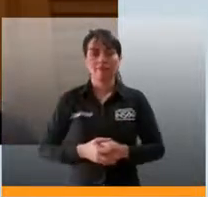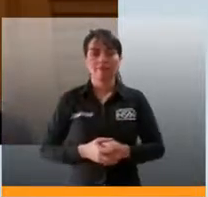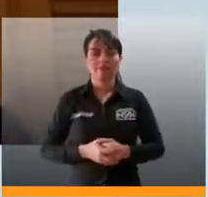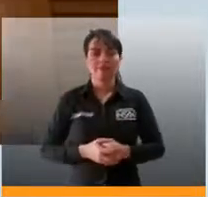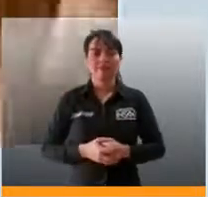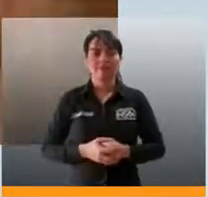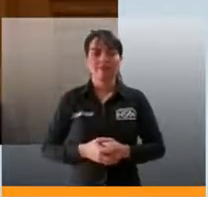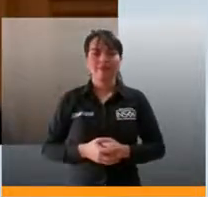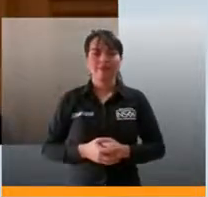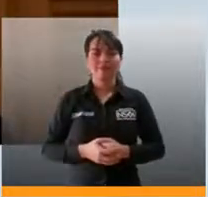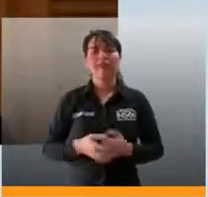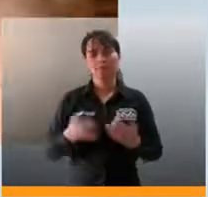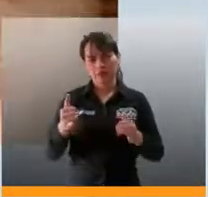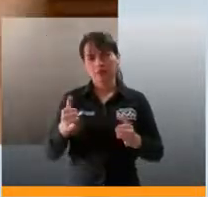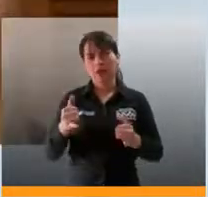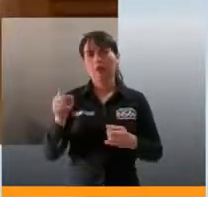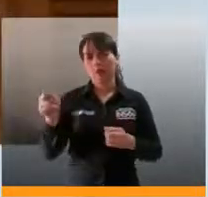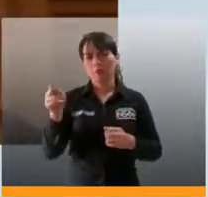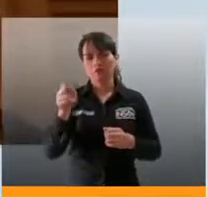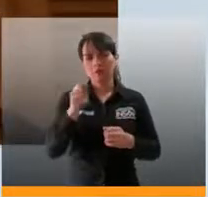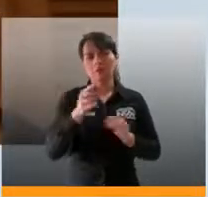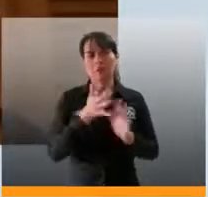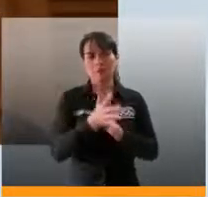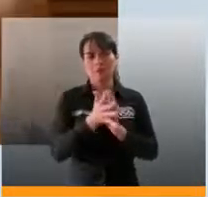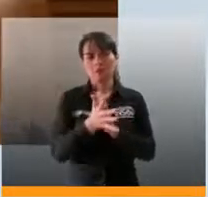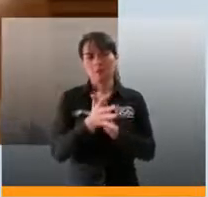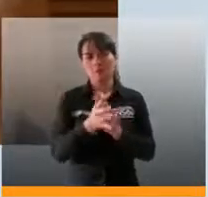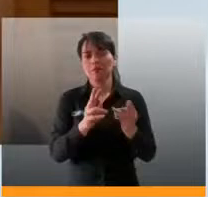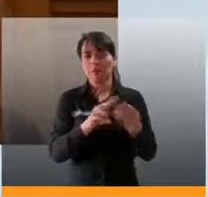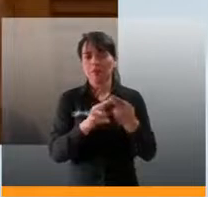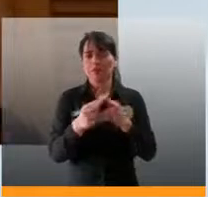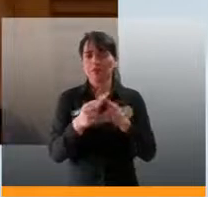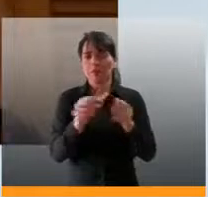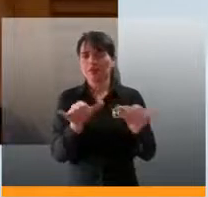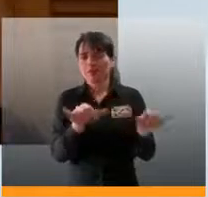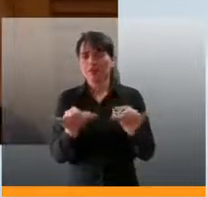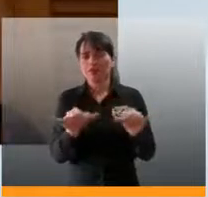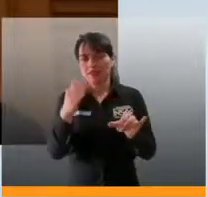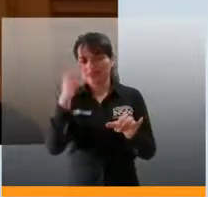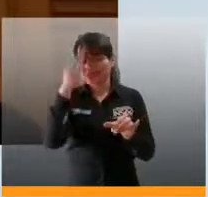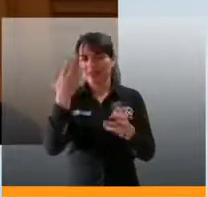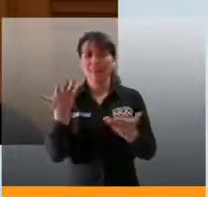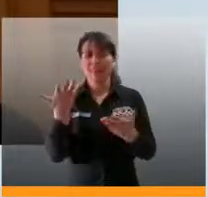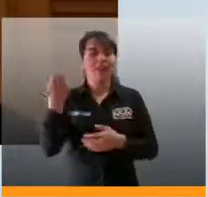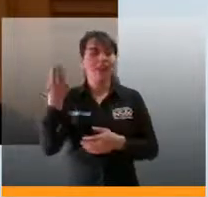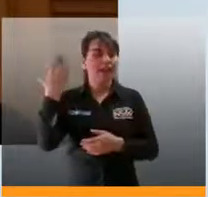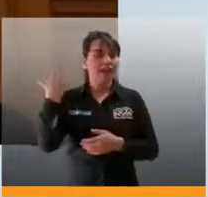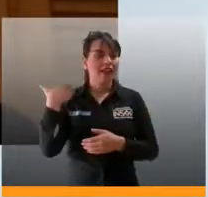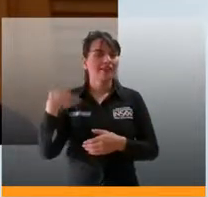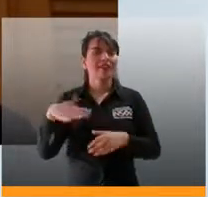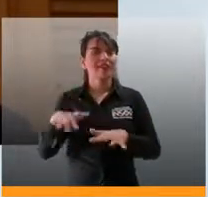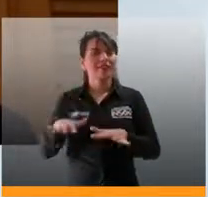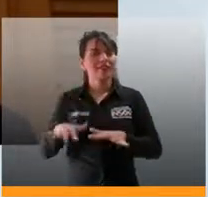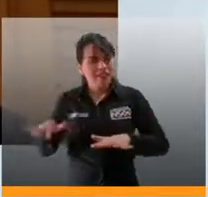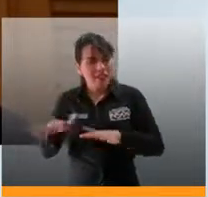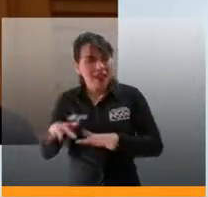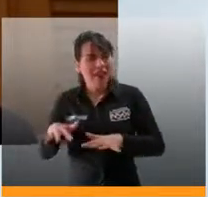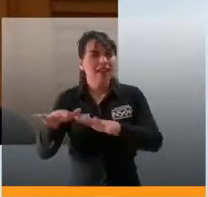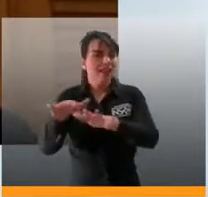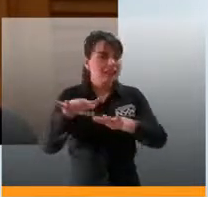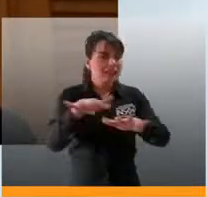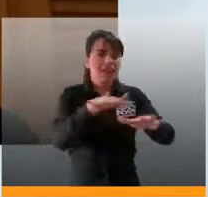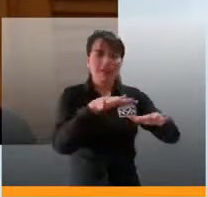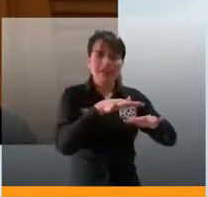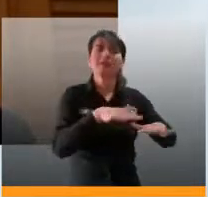hecho el comentario, y claramente, digamos, en otros espacios lo hemos resaltado. Creo